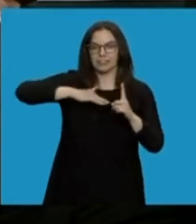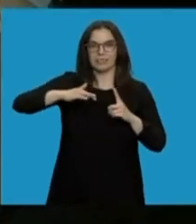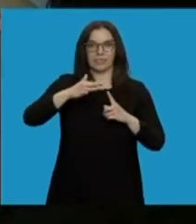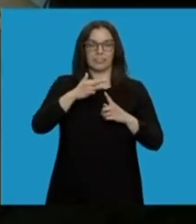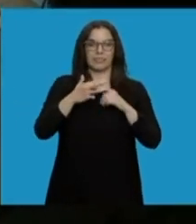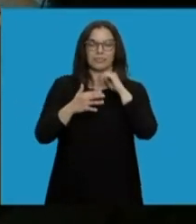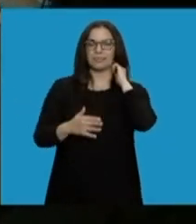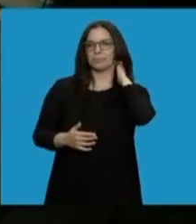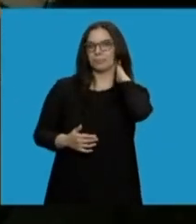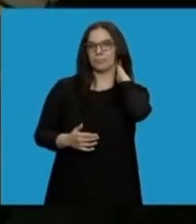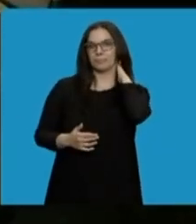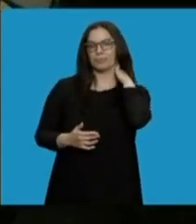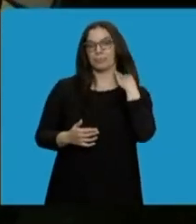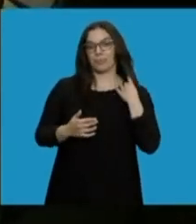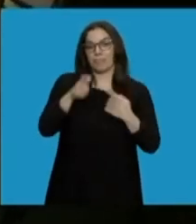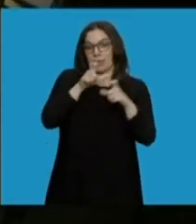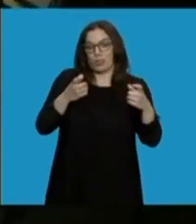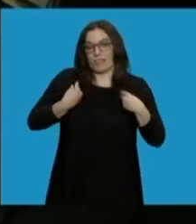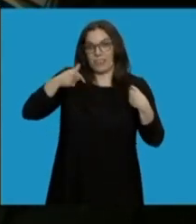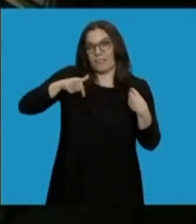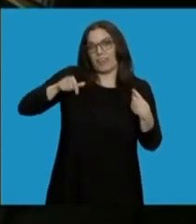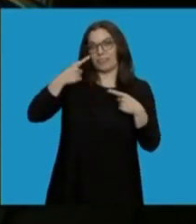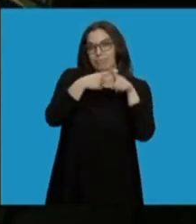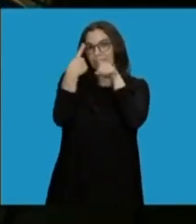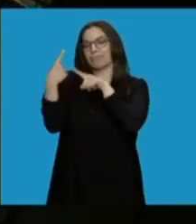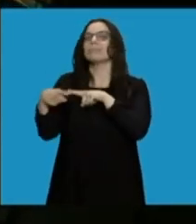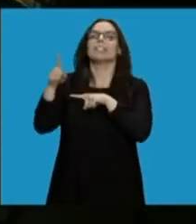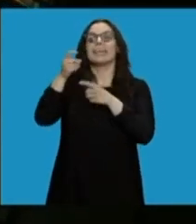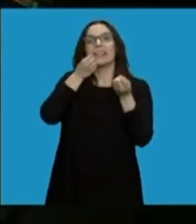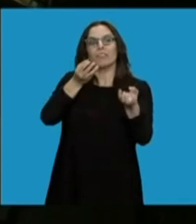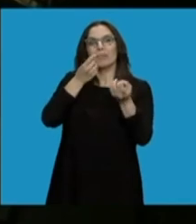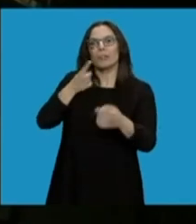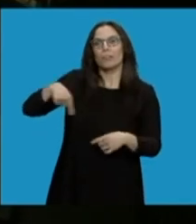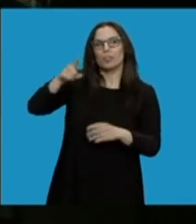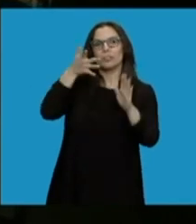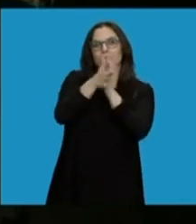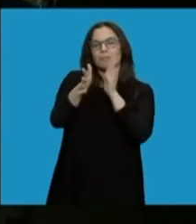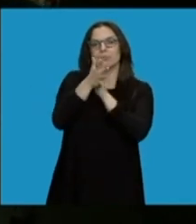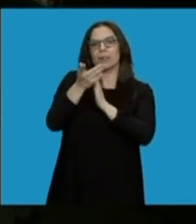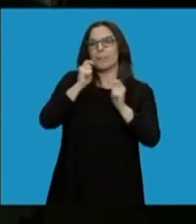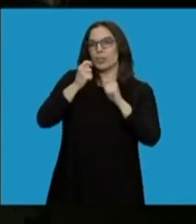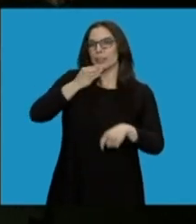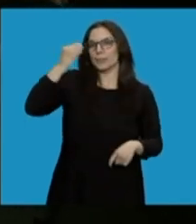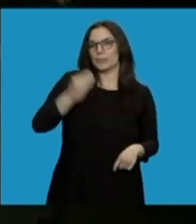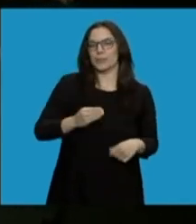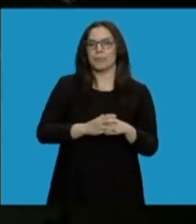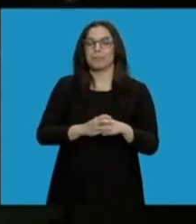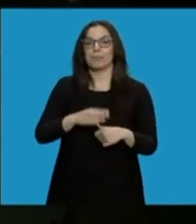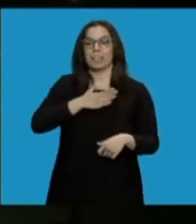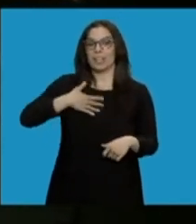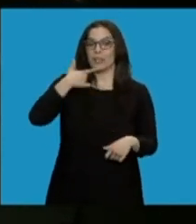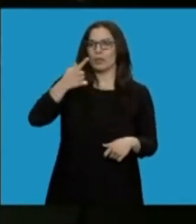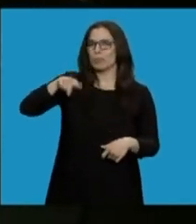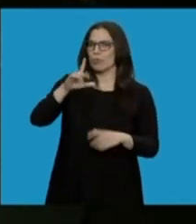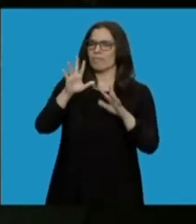muchos de los nuestros y de la información que trasladáis los buenos periodistas. Yo quiero deciros que